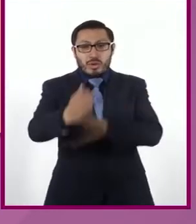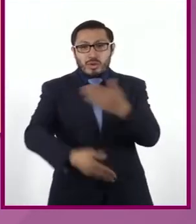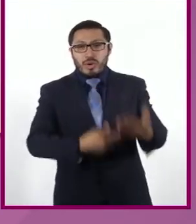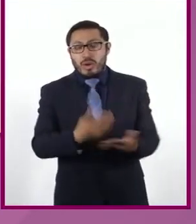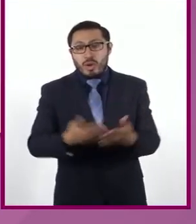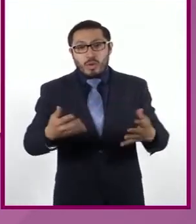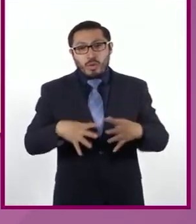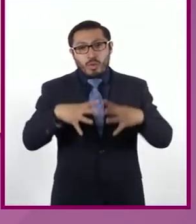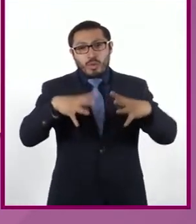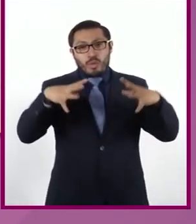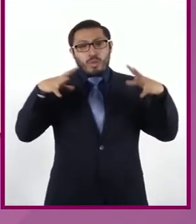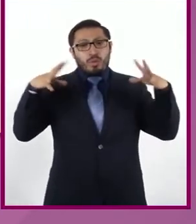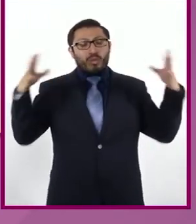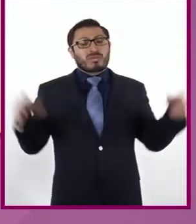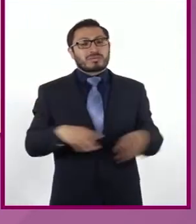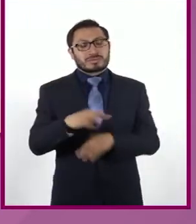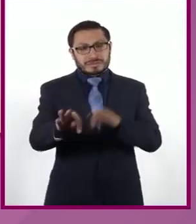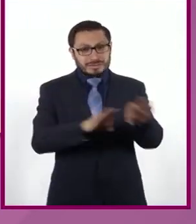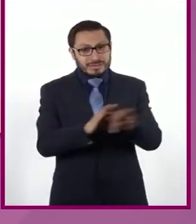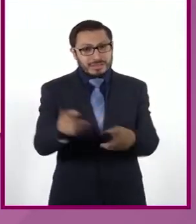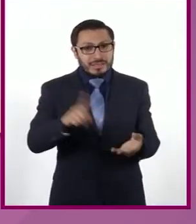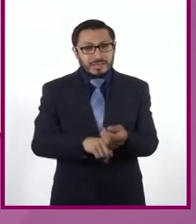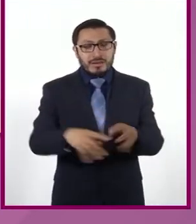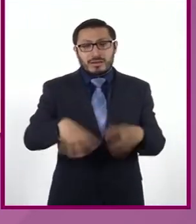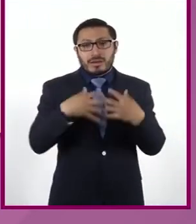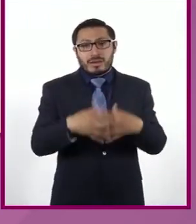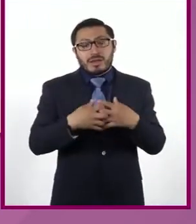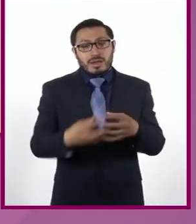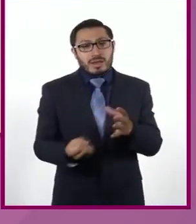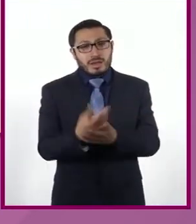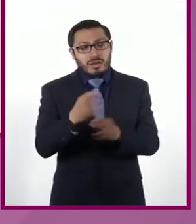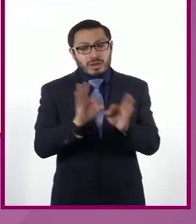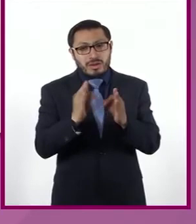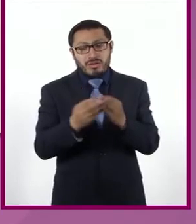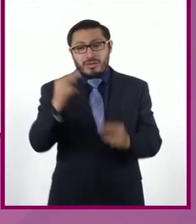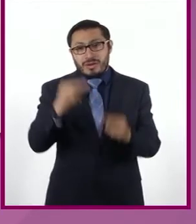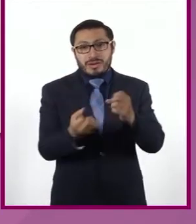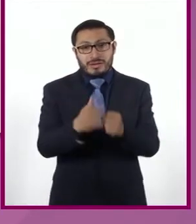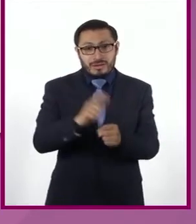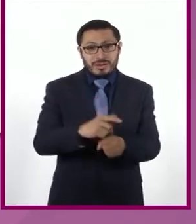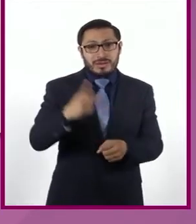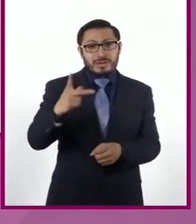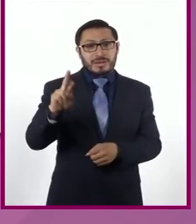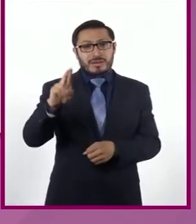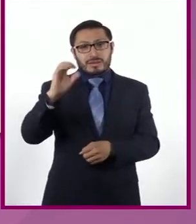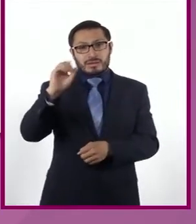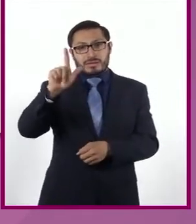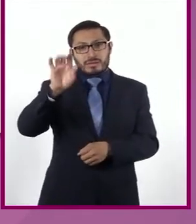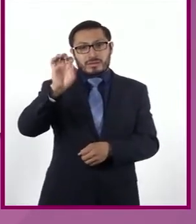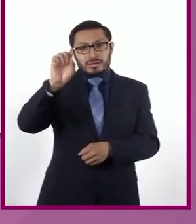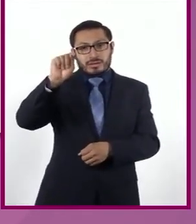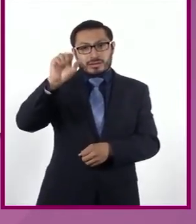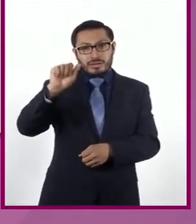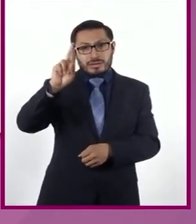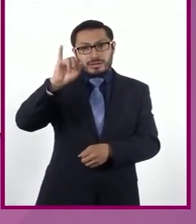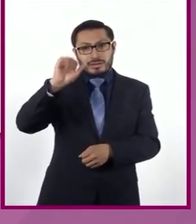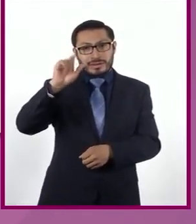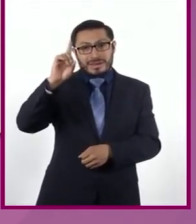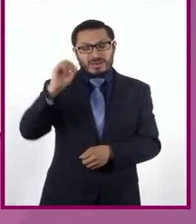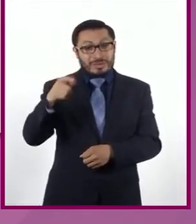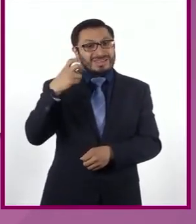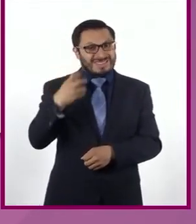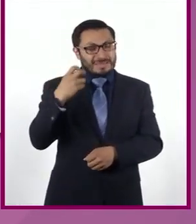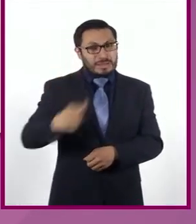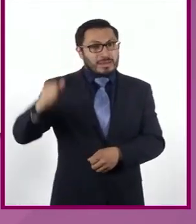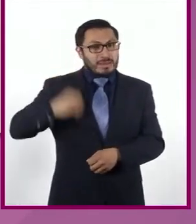Los trabajadores de las fábricas formaron una nueva clase social, el proletariado. A partir de ese momento, la antigua burguesía